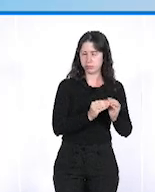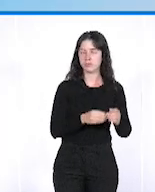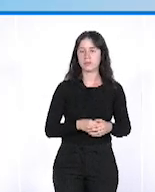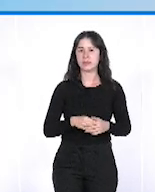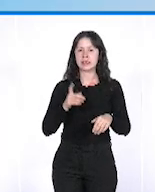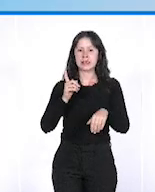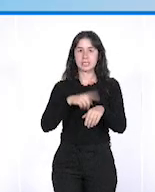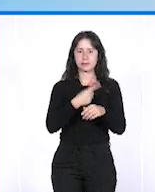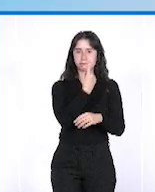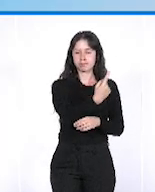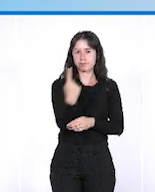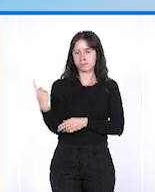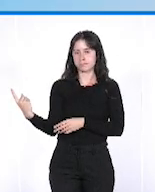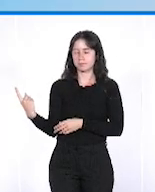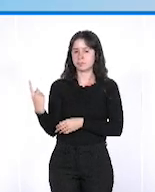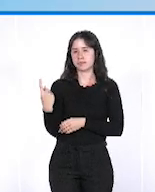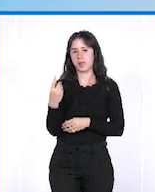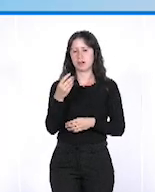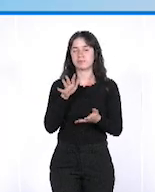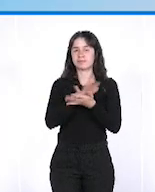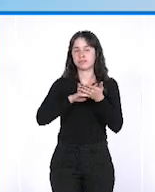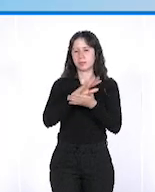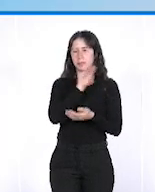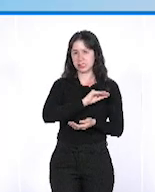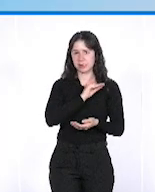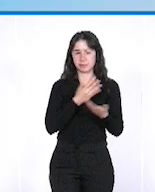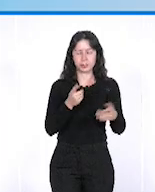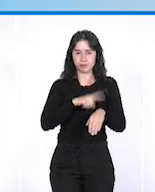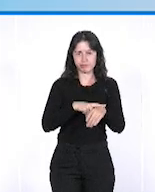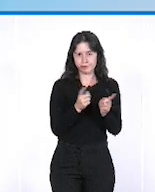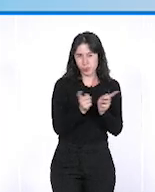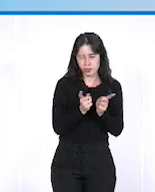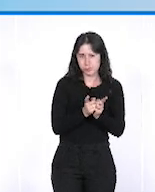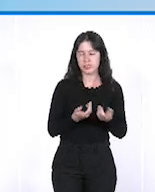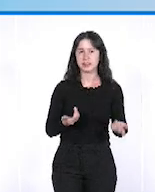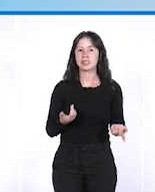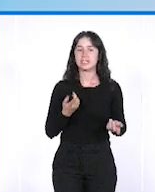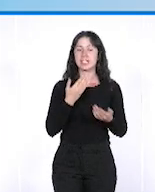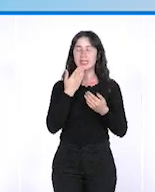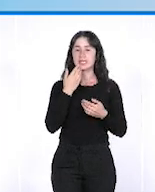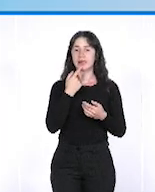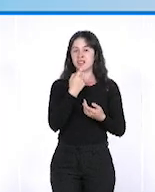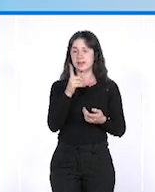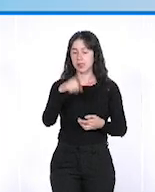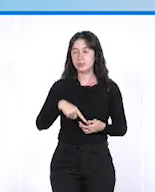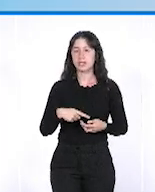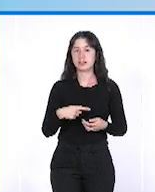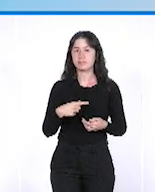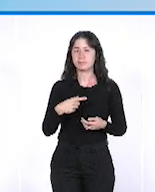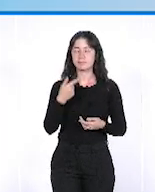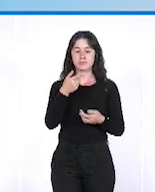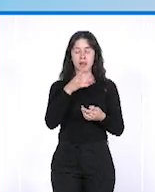tienen muchísimas cosas que contar pero es muy complicado en este tiempo sí que queremos deciros que la mayoría de los